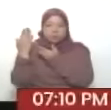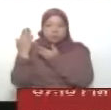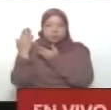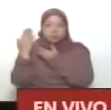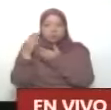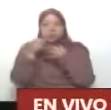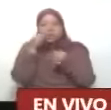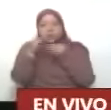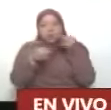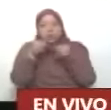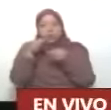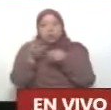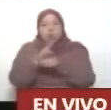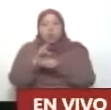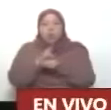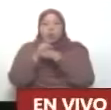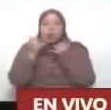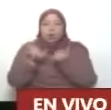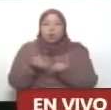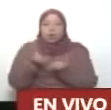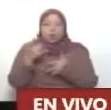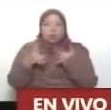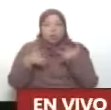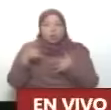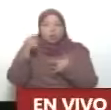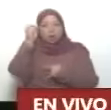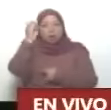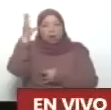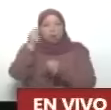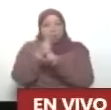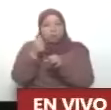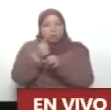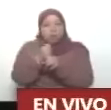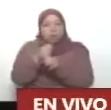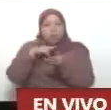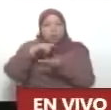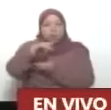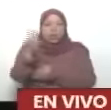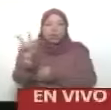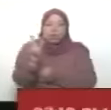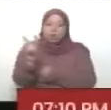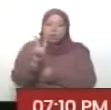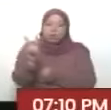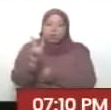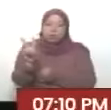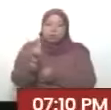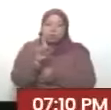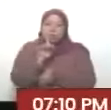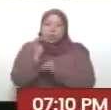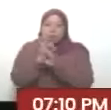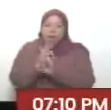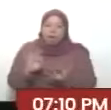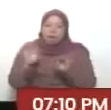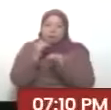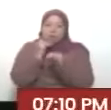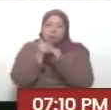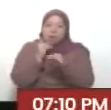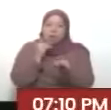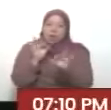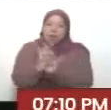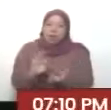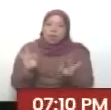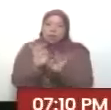Se hablará muy pronto de esa capacidad de drones de Venezuela. No digo más. No digo